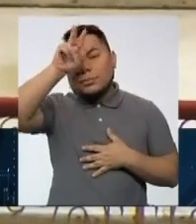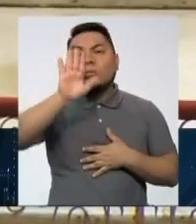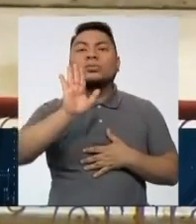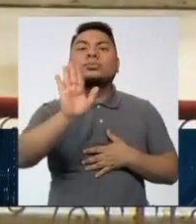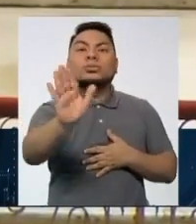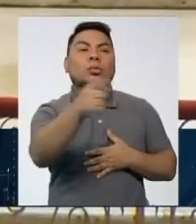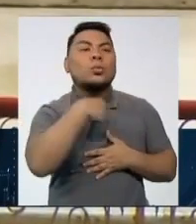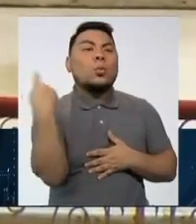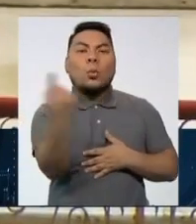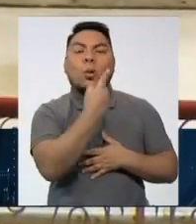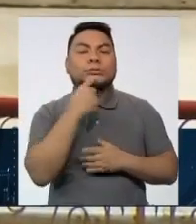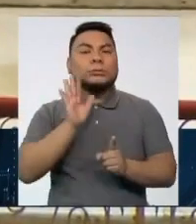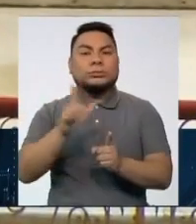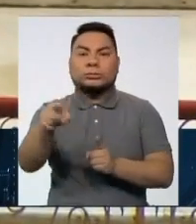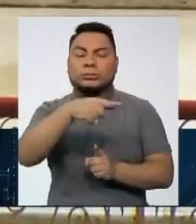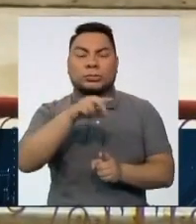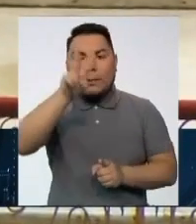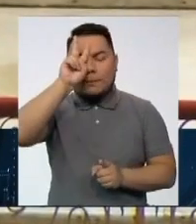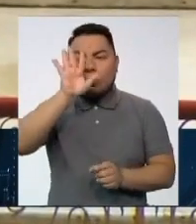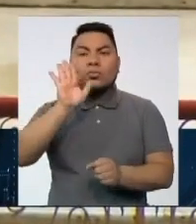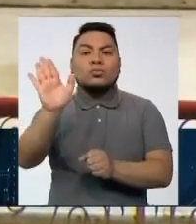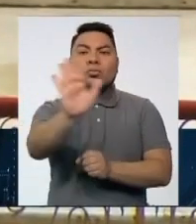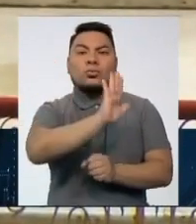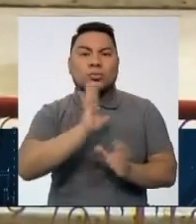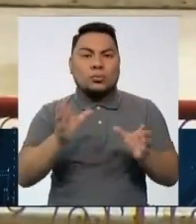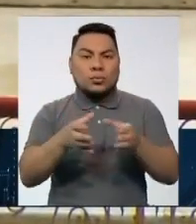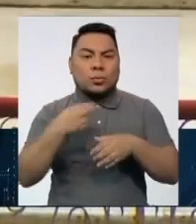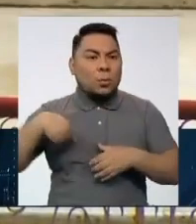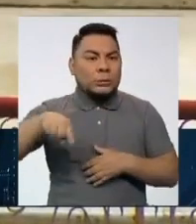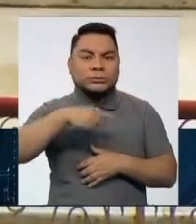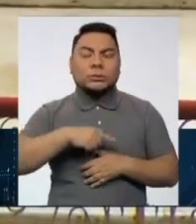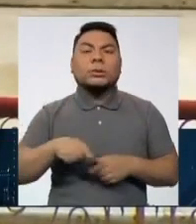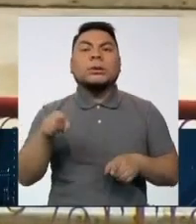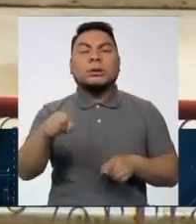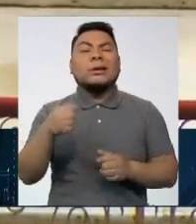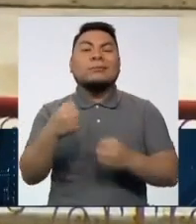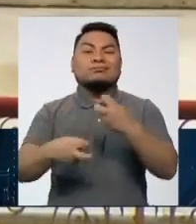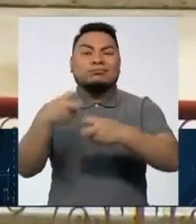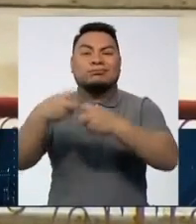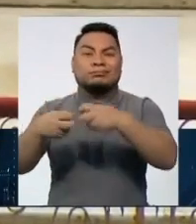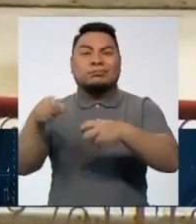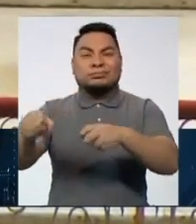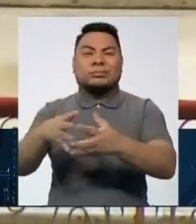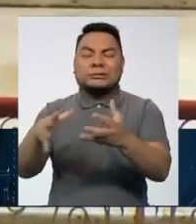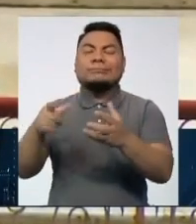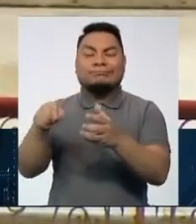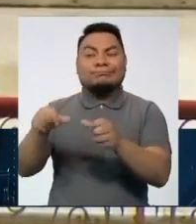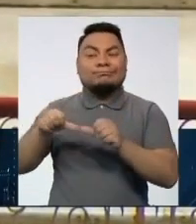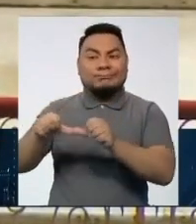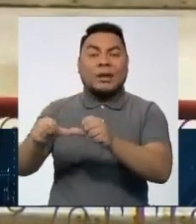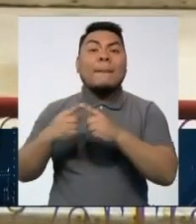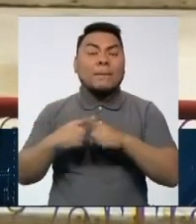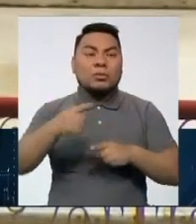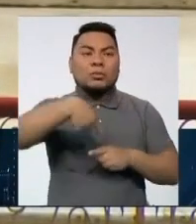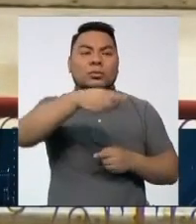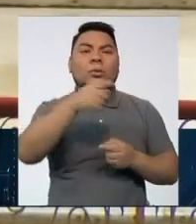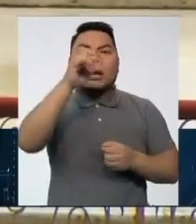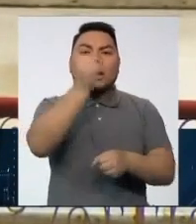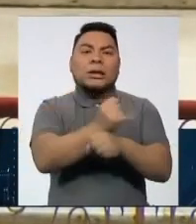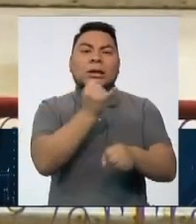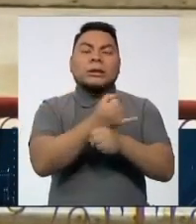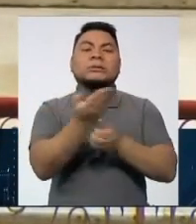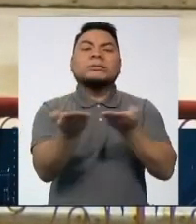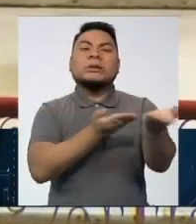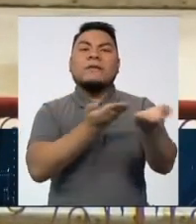nuestro, la corrupción es evitable y la Iglesia es servidora de todos.